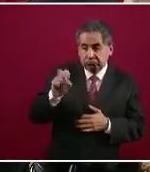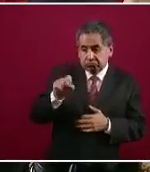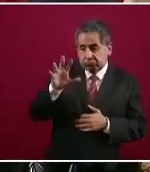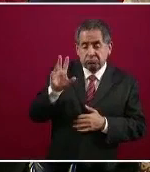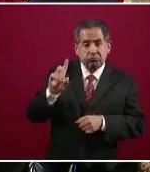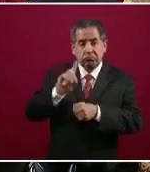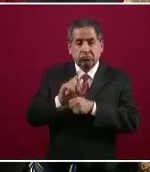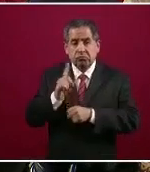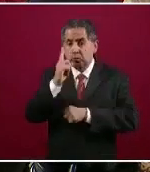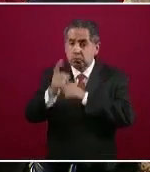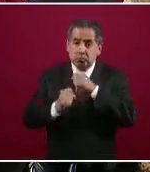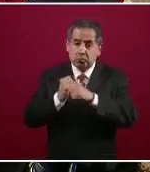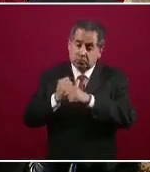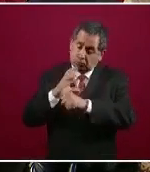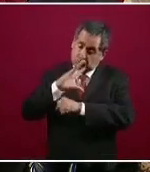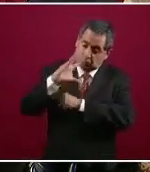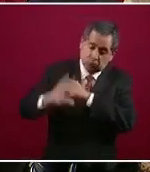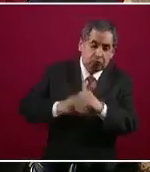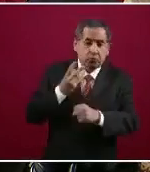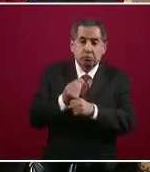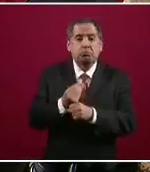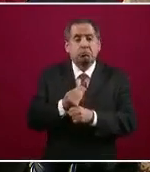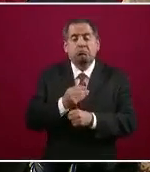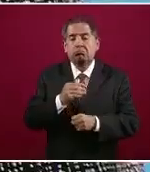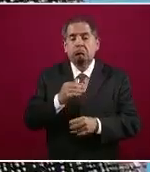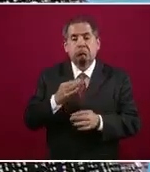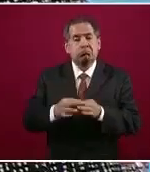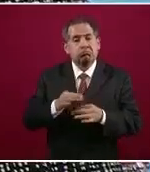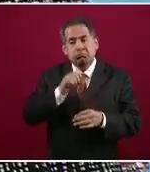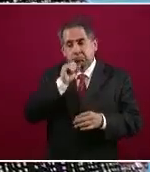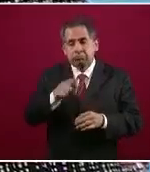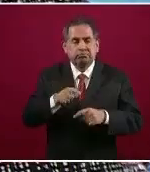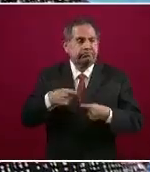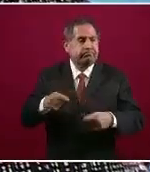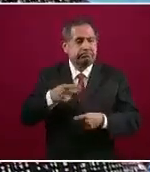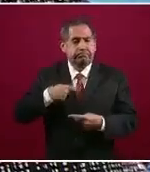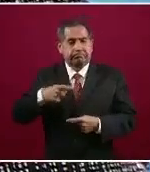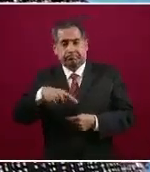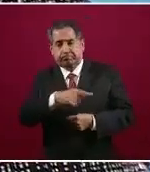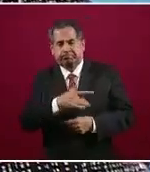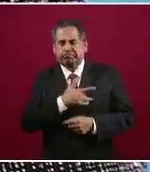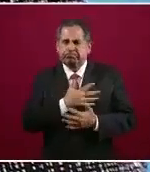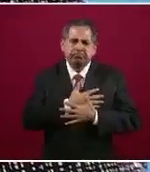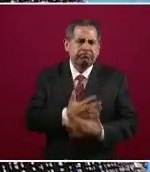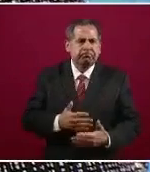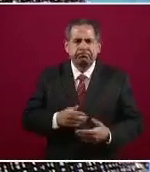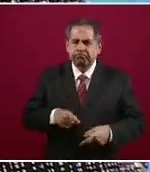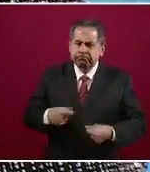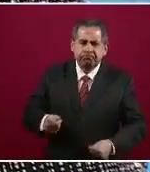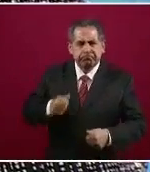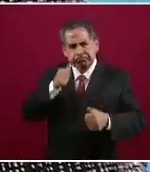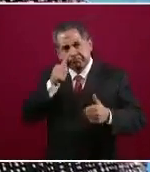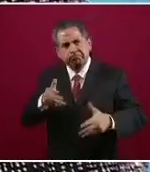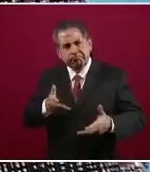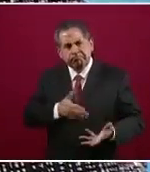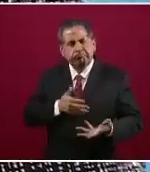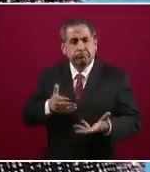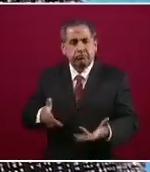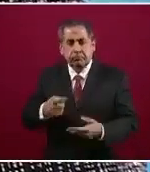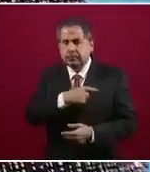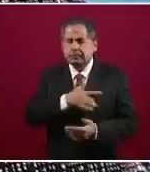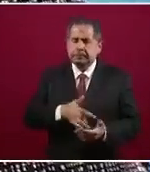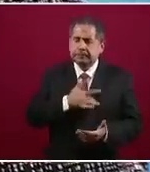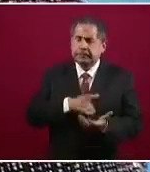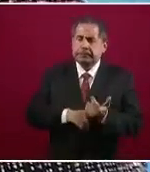y son gente de veras que da todo su corazón por apoyar a la gente, también están entrenadas en el aspecto